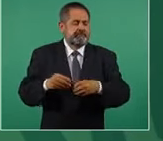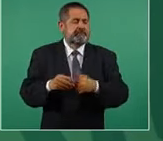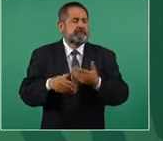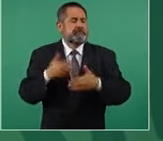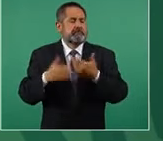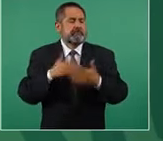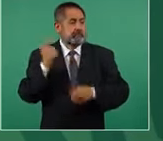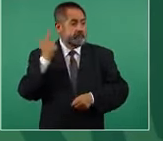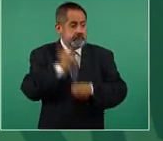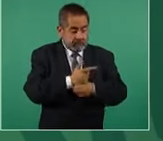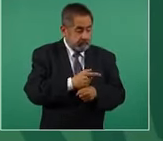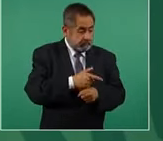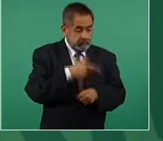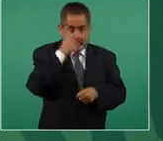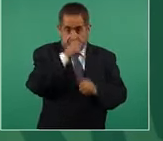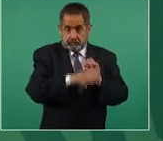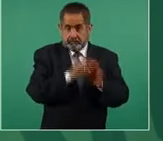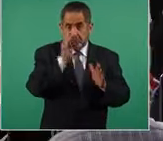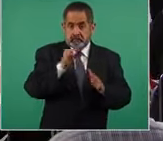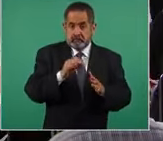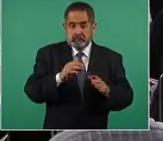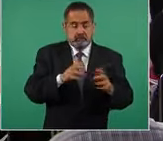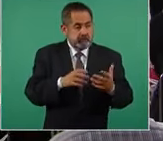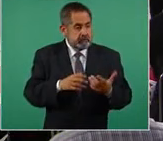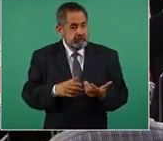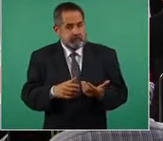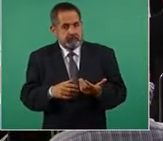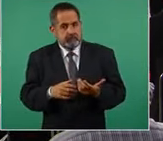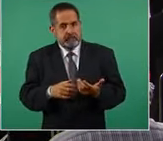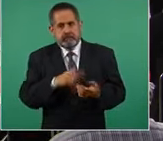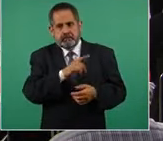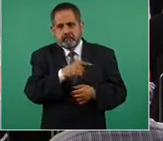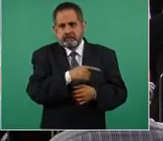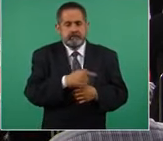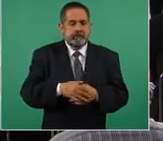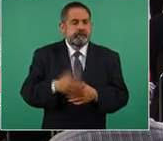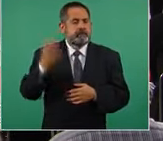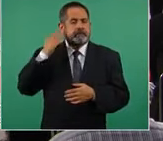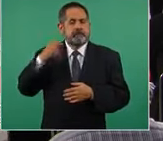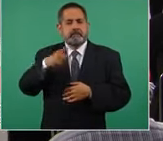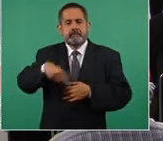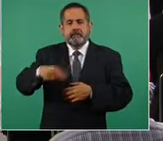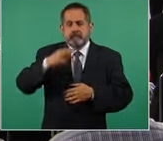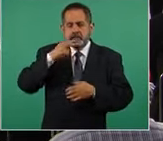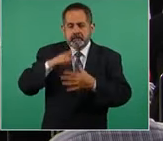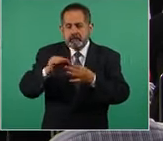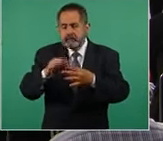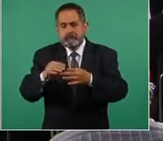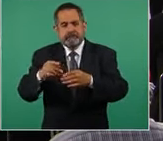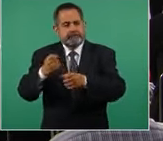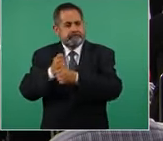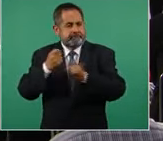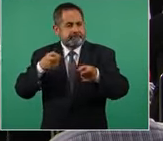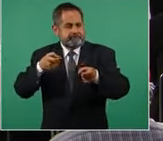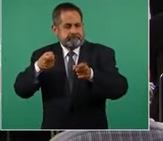no aparecen un número determinado de armas que fueron